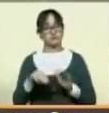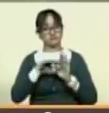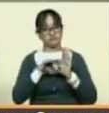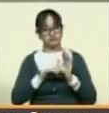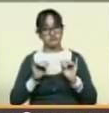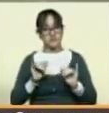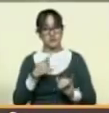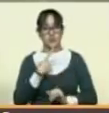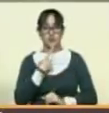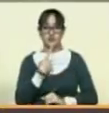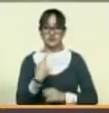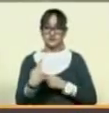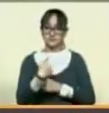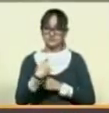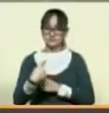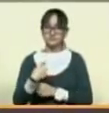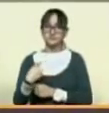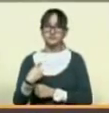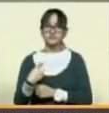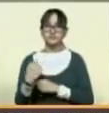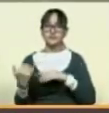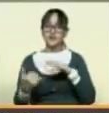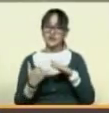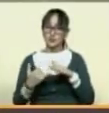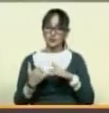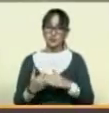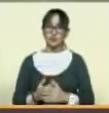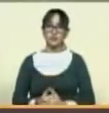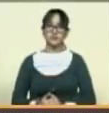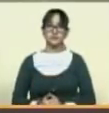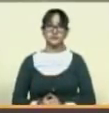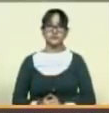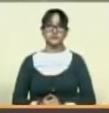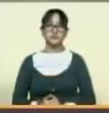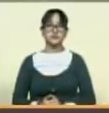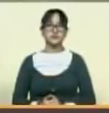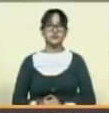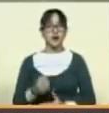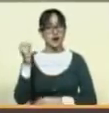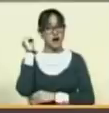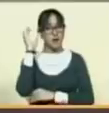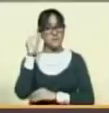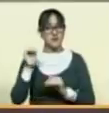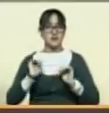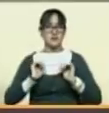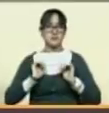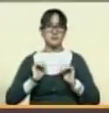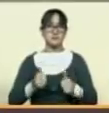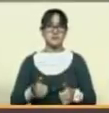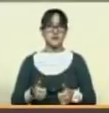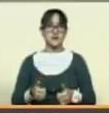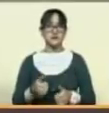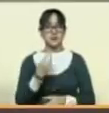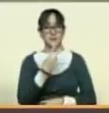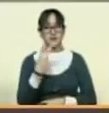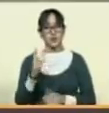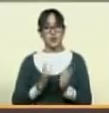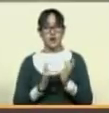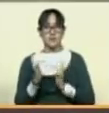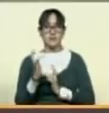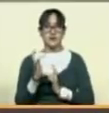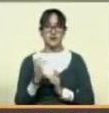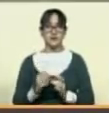establecen los mandatos que tiene la institución. Ahora, la campaña comienza el 22 de